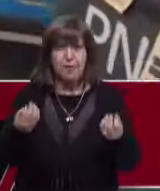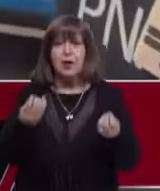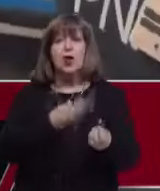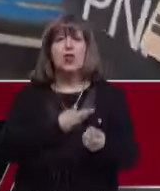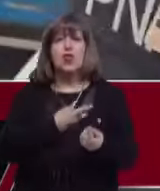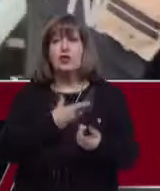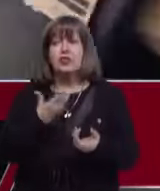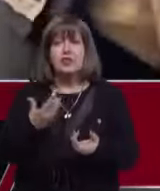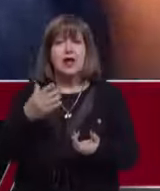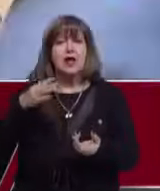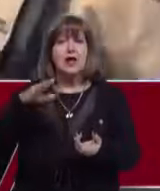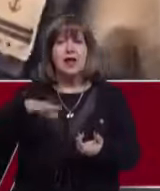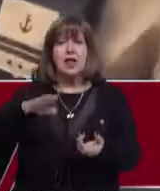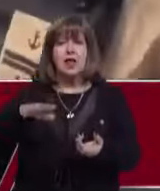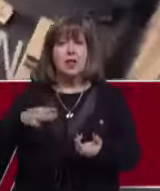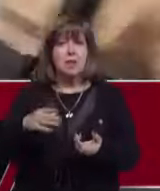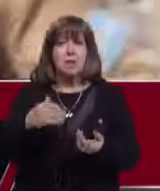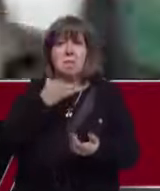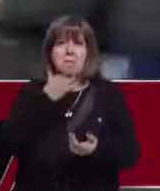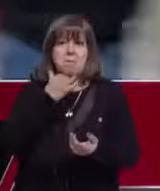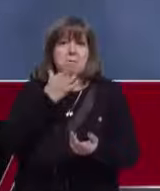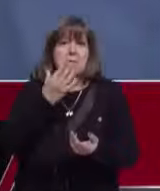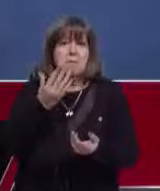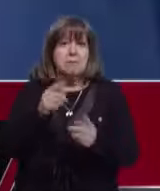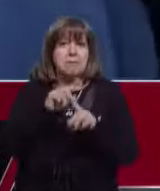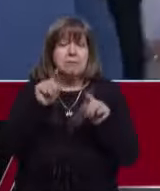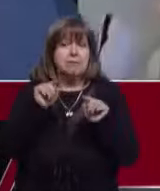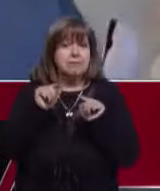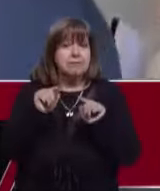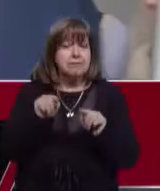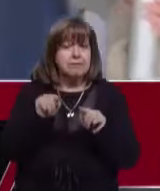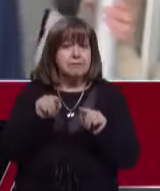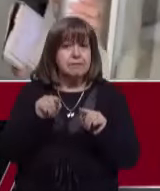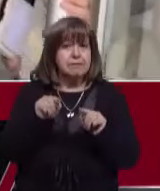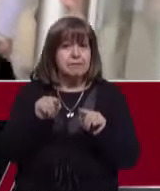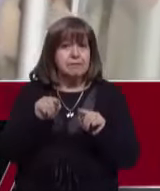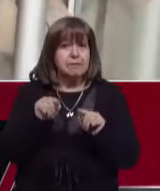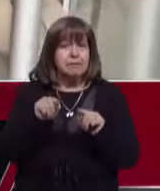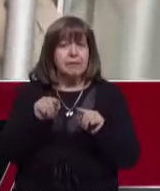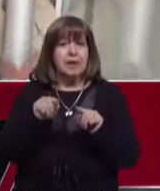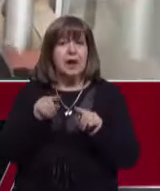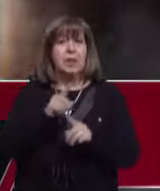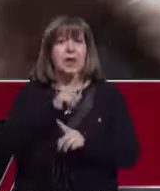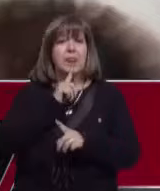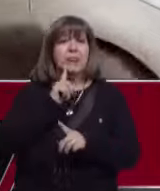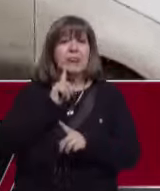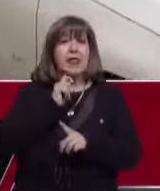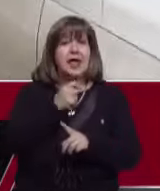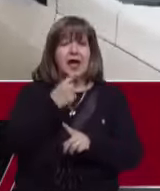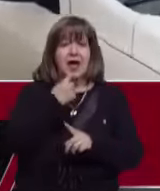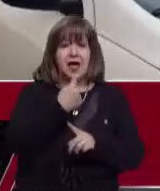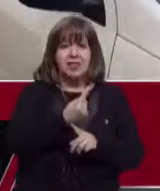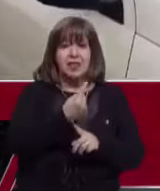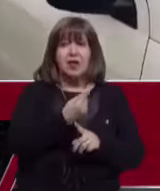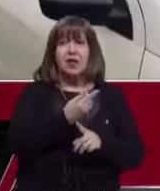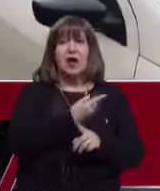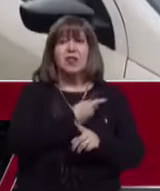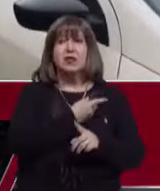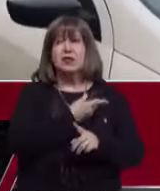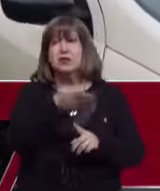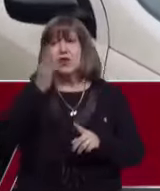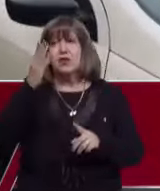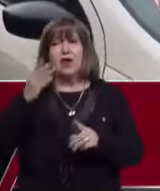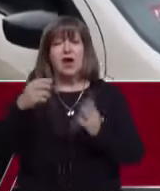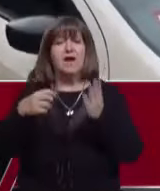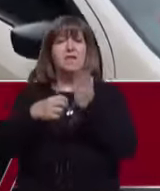viendo pero hay datos del Niño no no vos sabes que y después seguían la pista de laudelina que había declarado con un fuero provincial o sea